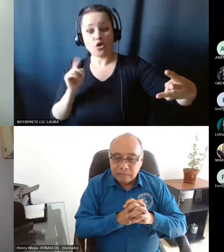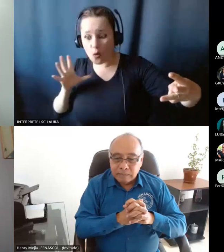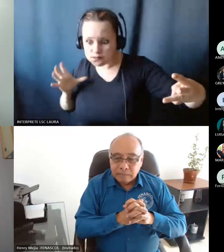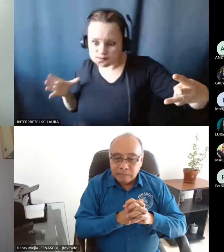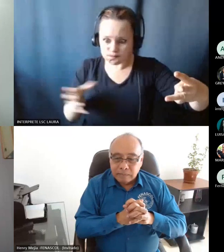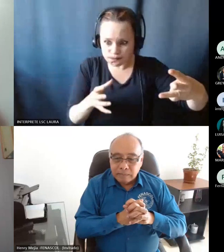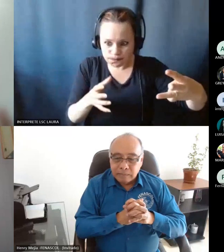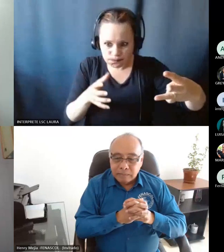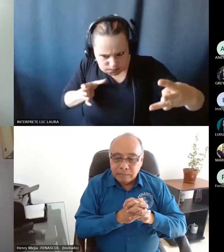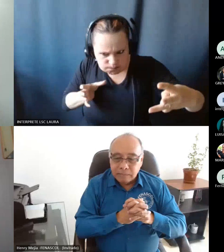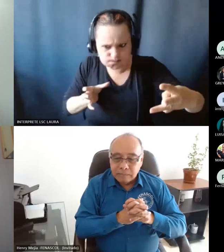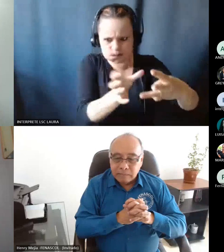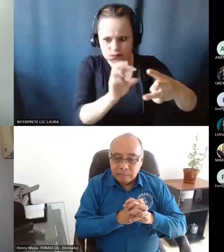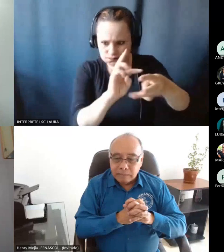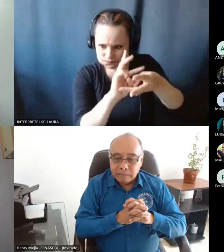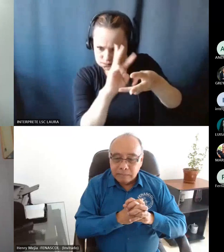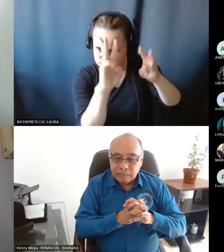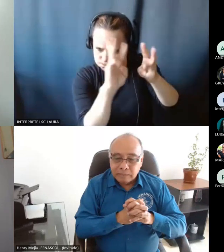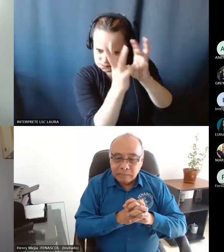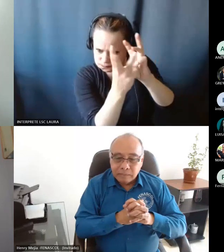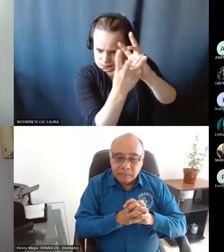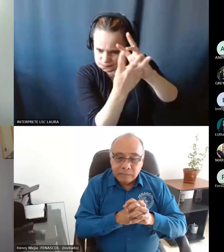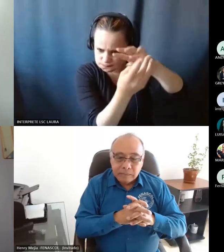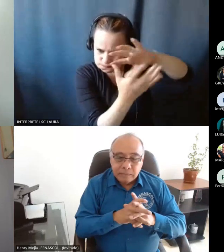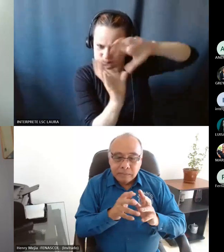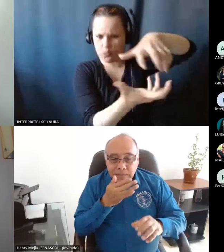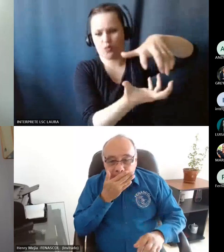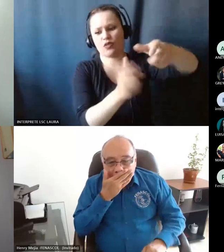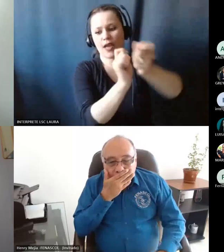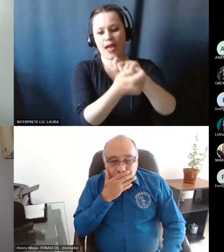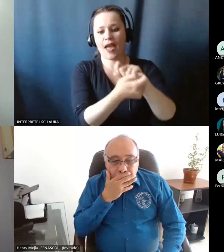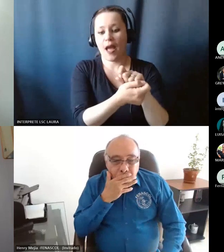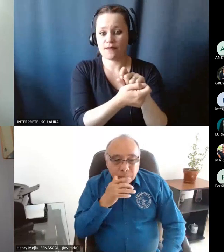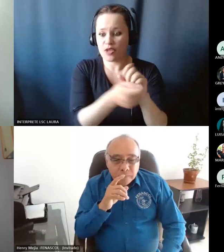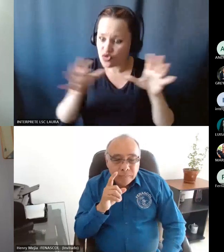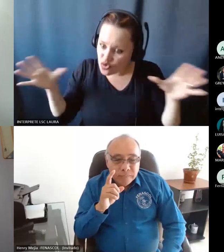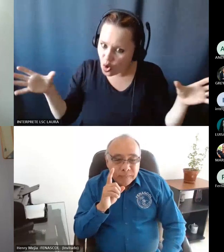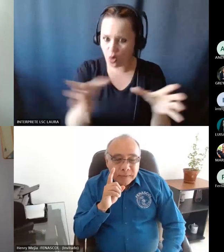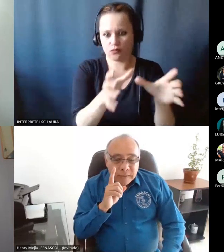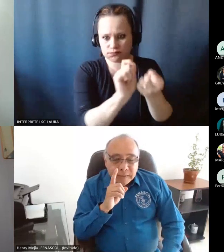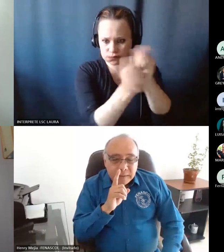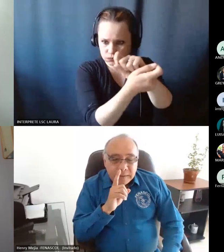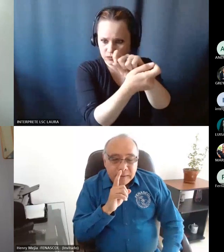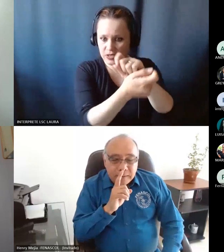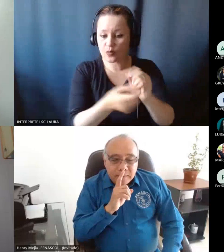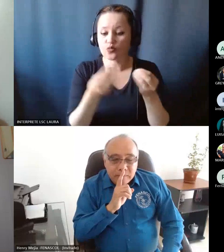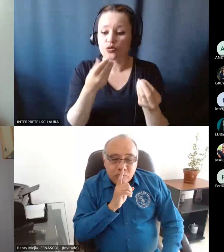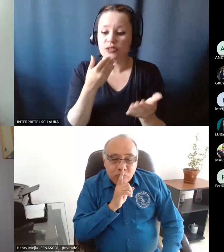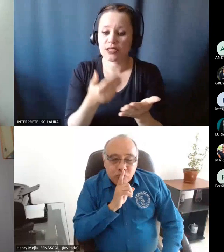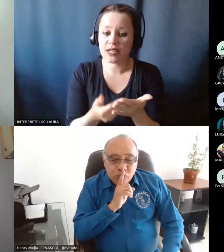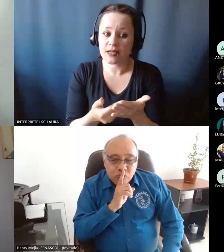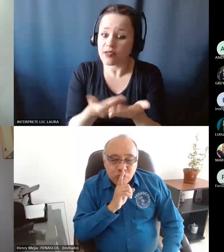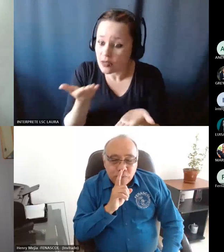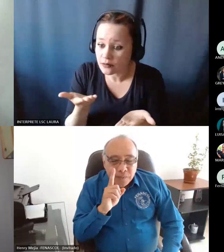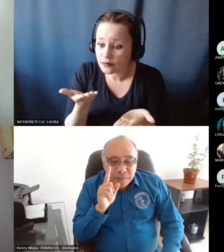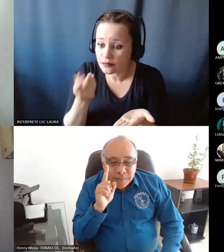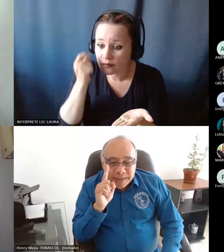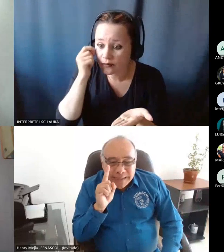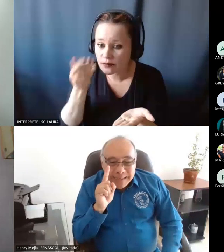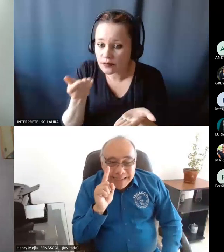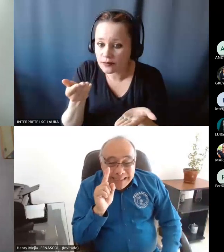una cadena el mundo cambia si lo hacemos como una sinergia entonces eh Muchísimas gracias creo que vas a decir